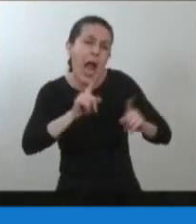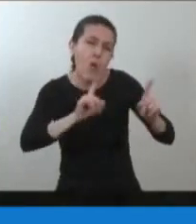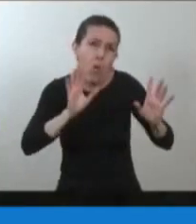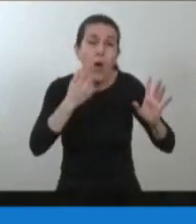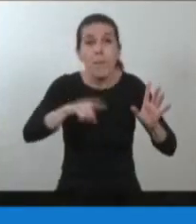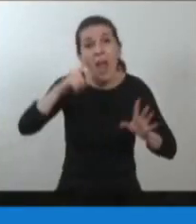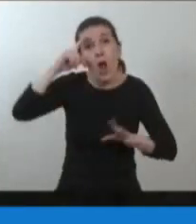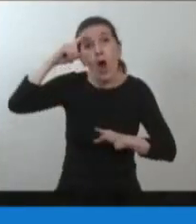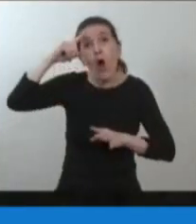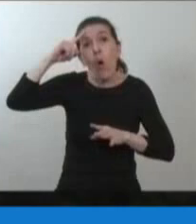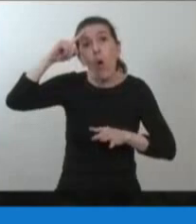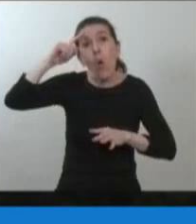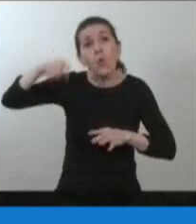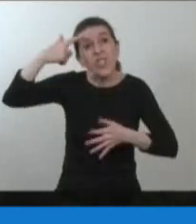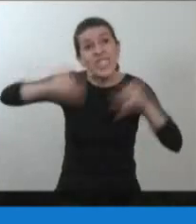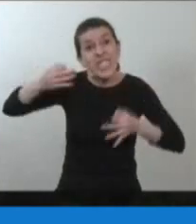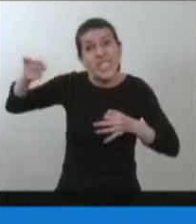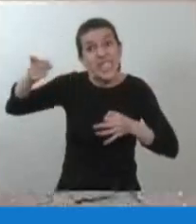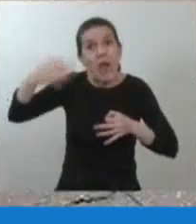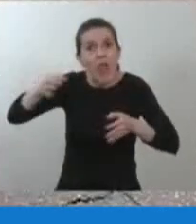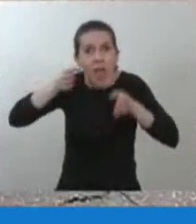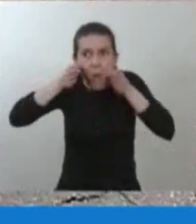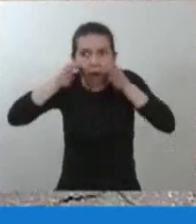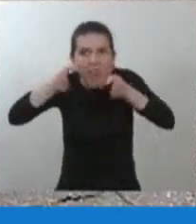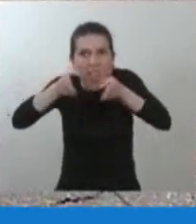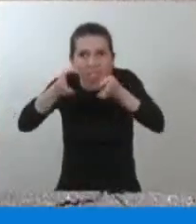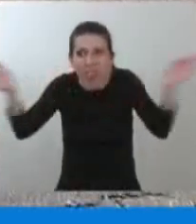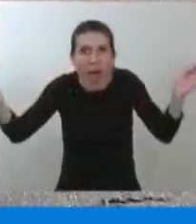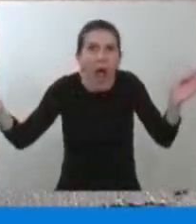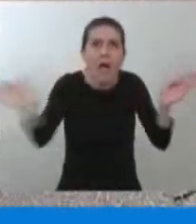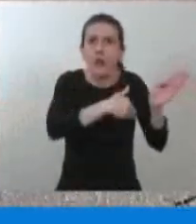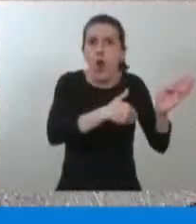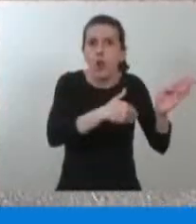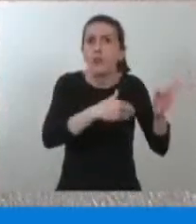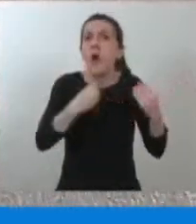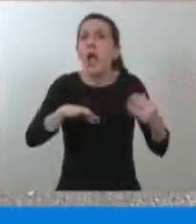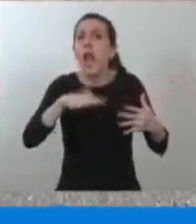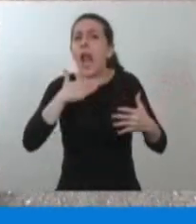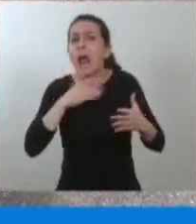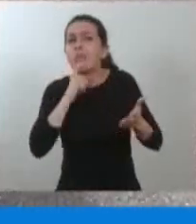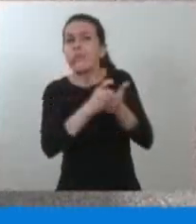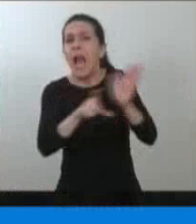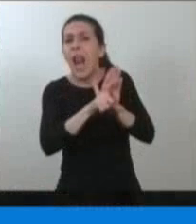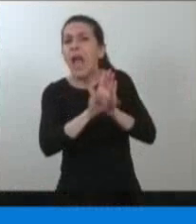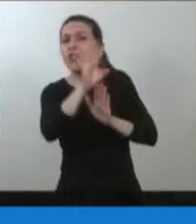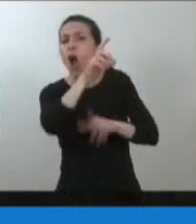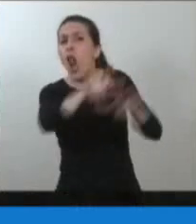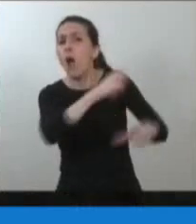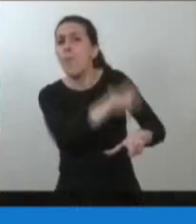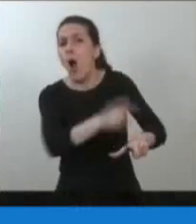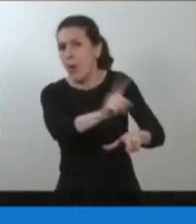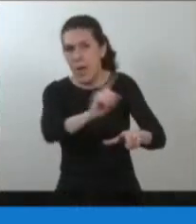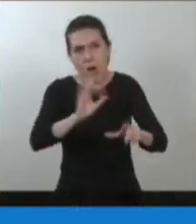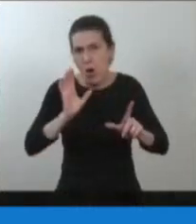pero la justicia debe llegar a todos porque delinquir no solo delinquen los pobres yo espero que la